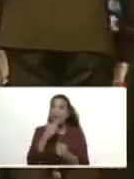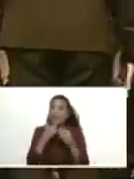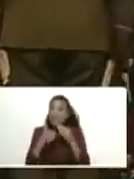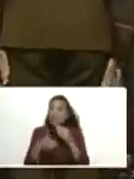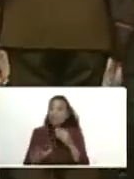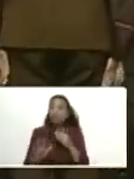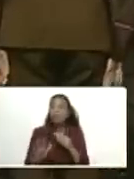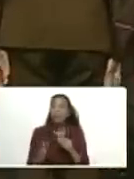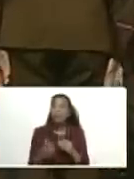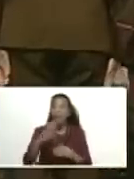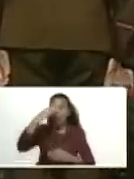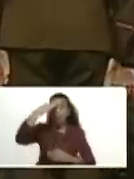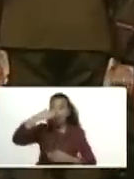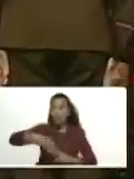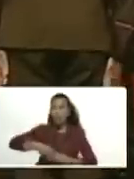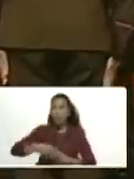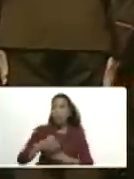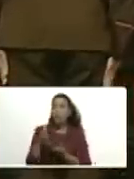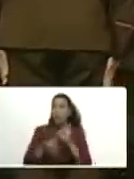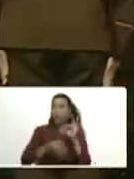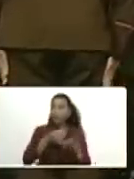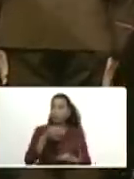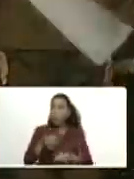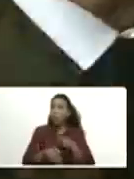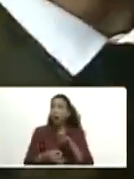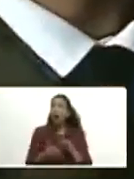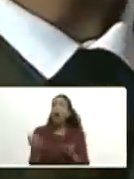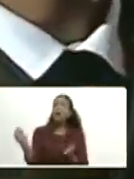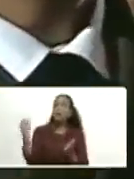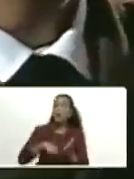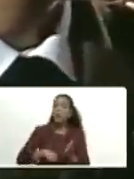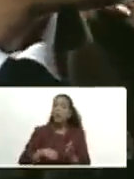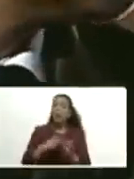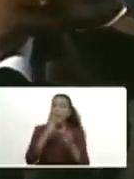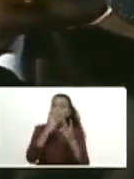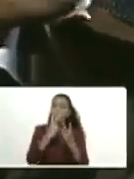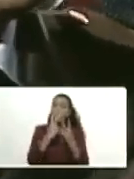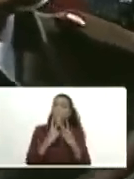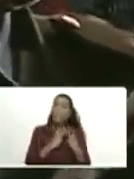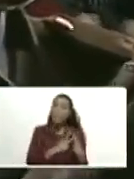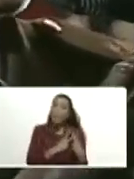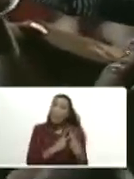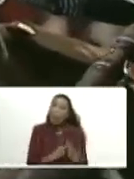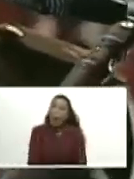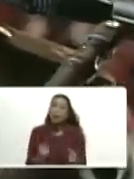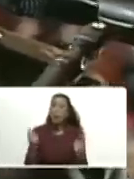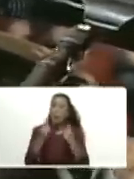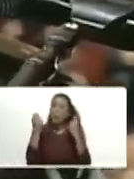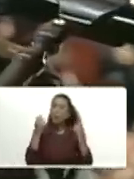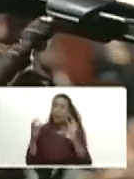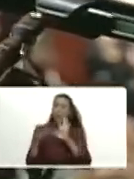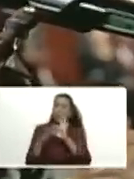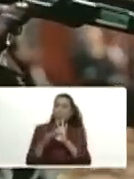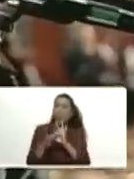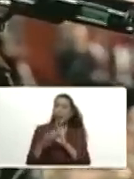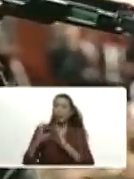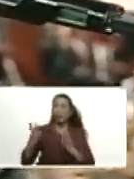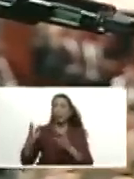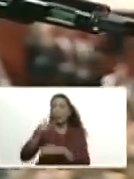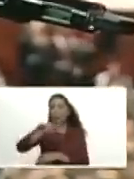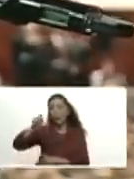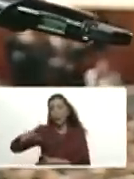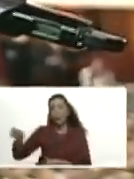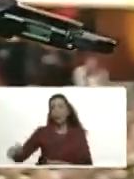Recientemente, la Fuerza Armada Nacional Bolivariana ha reafirmado su vocación revolucionaria, popular y antiimperialista. Comandante